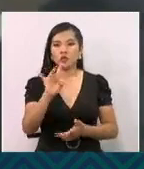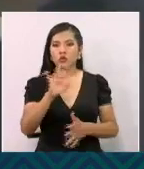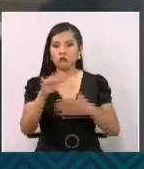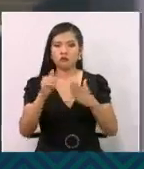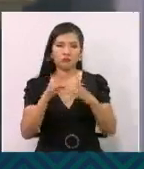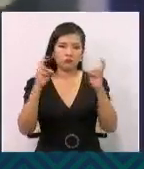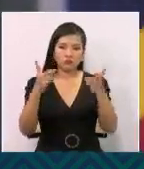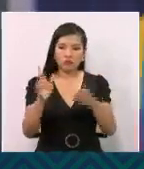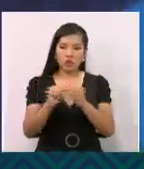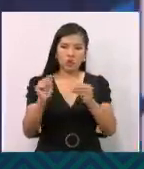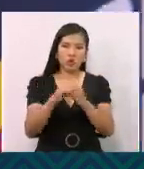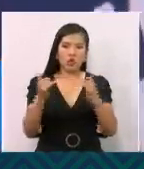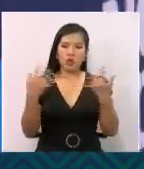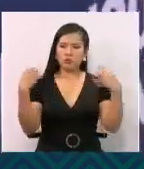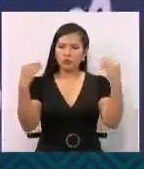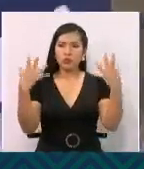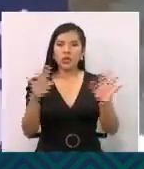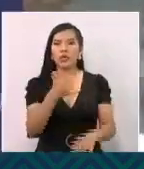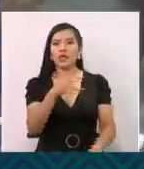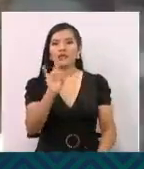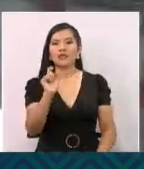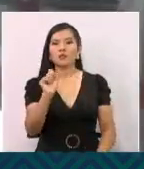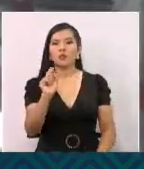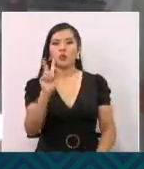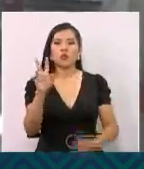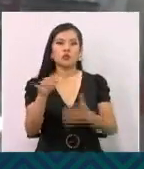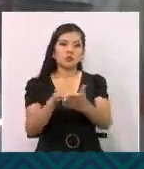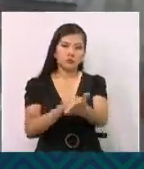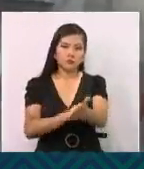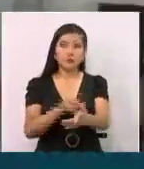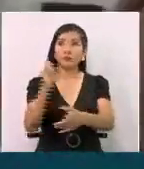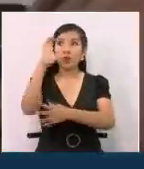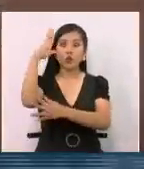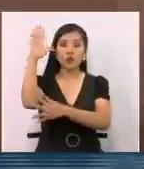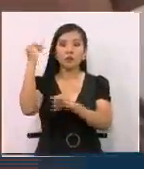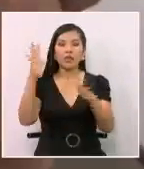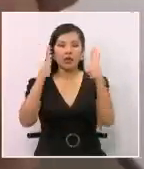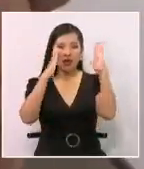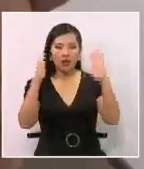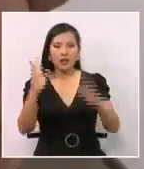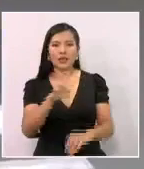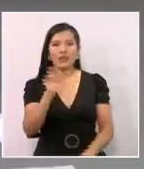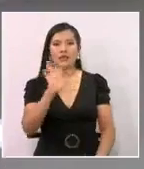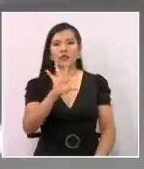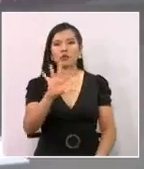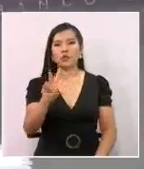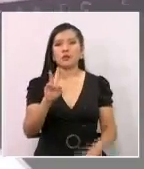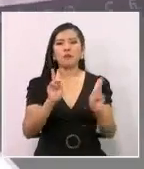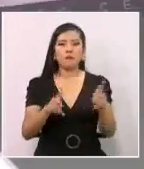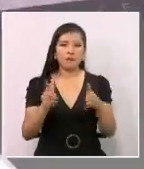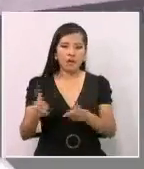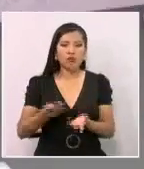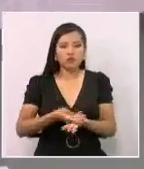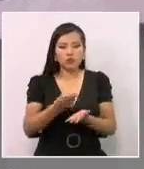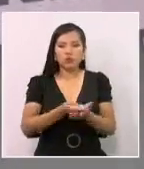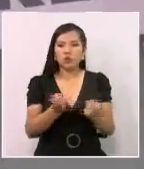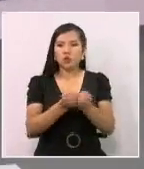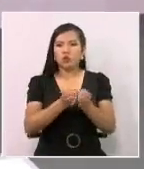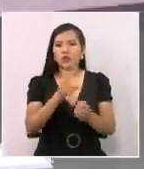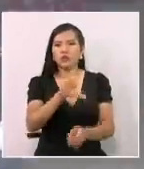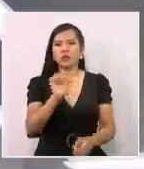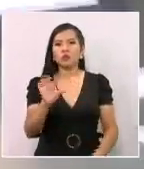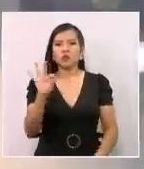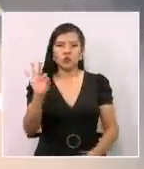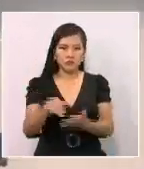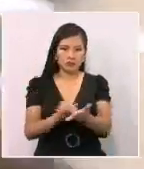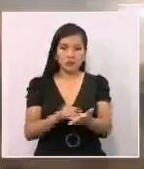la venta del dólar alcanzó a 17.2 millones, mientras que en Cochabamba fueron atendidos 397 personas, que compraron 3.9